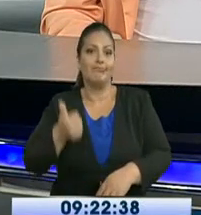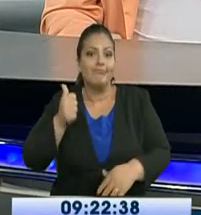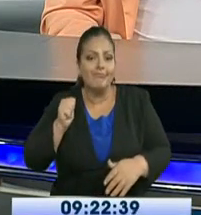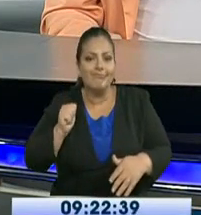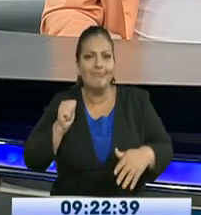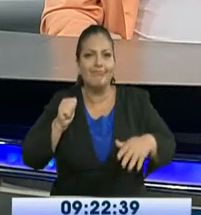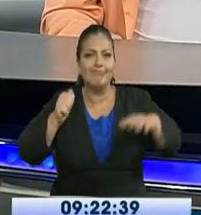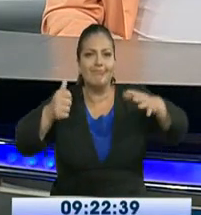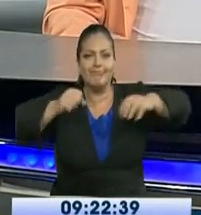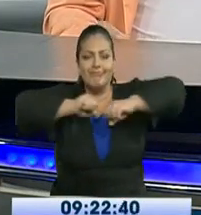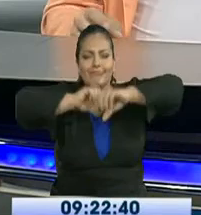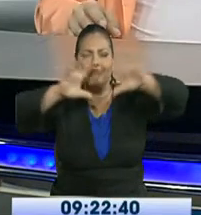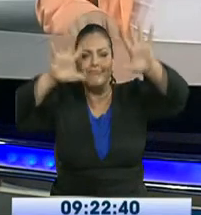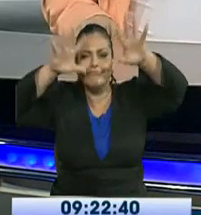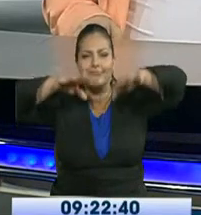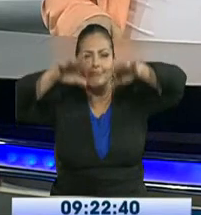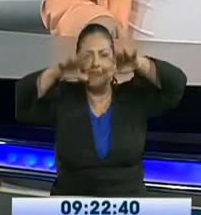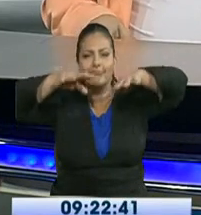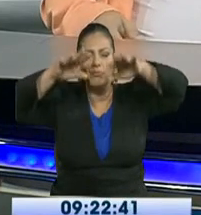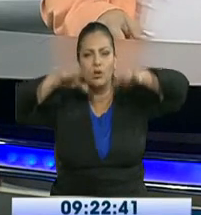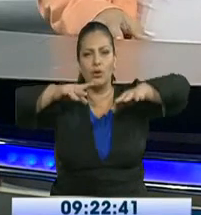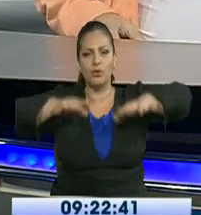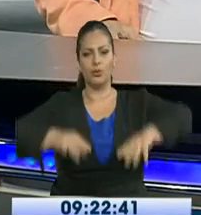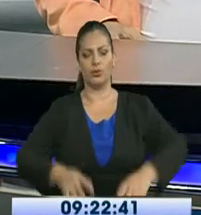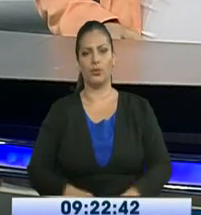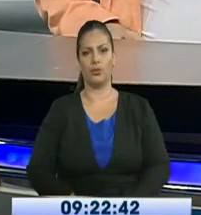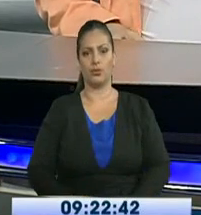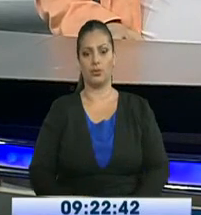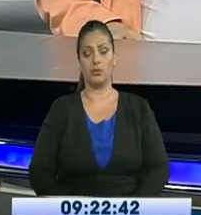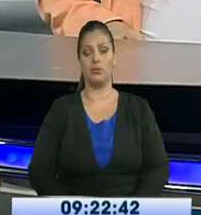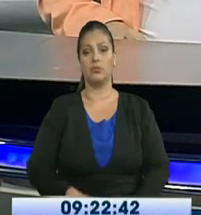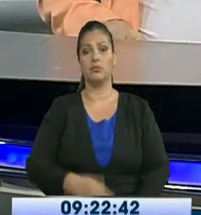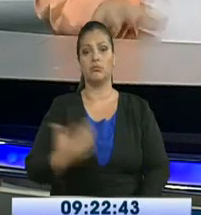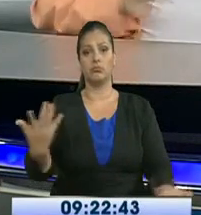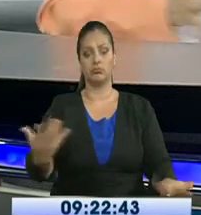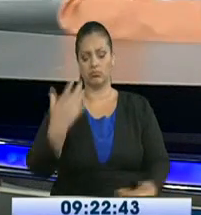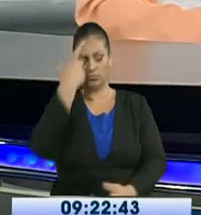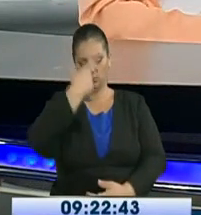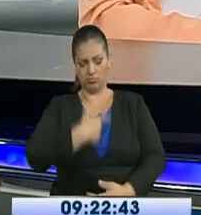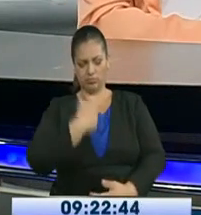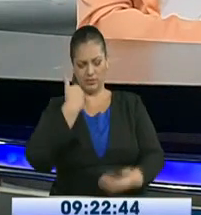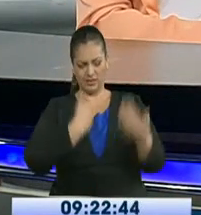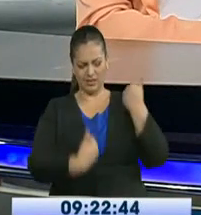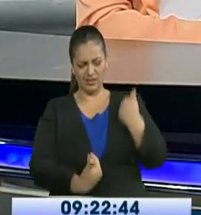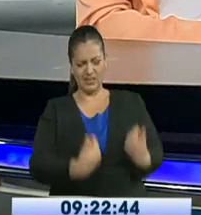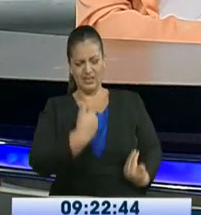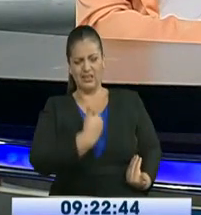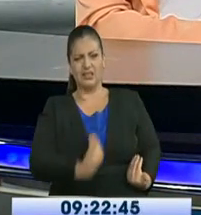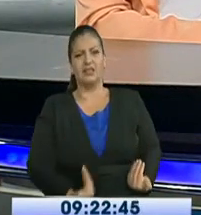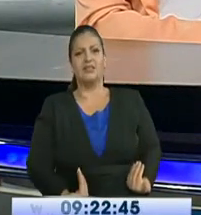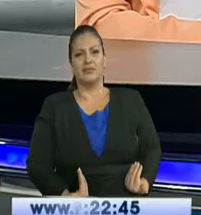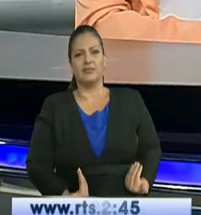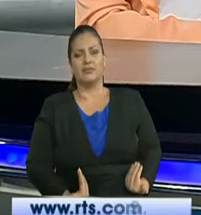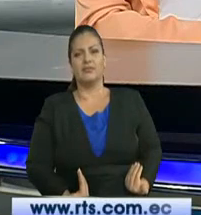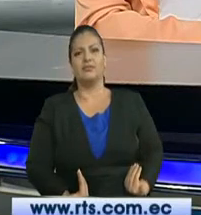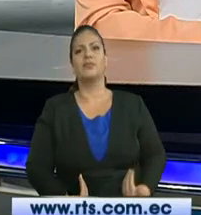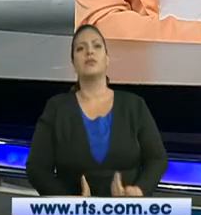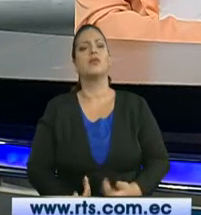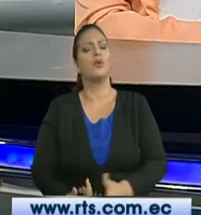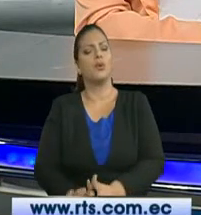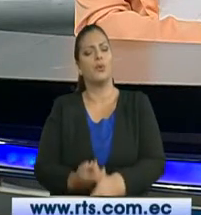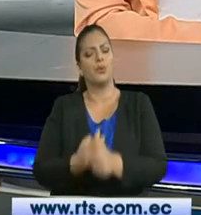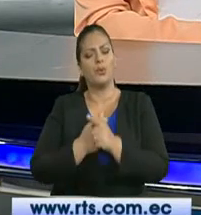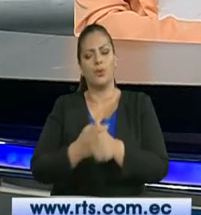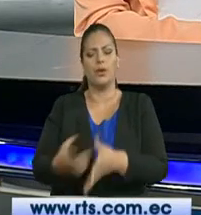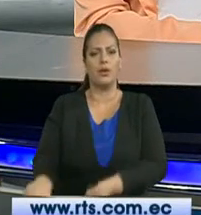la mañana. Una persona resultó herida en medio de uno de estos accidentes vehiculares. Esa persona fue trasladada hasta